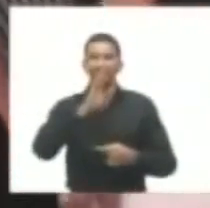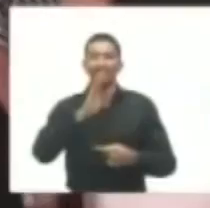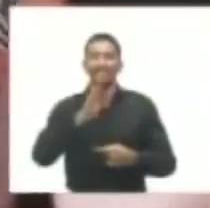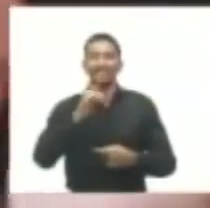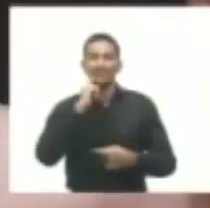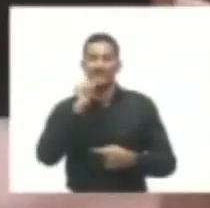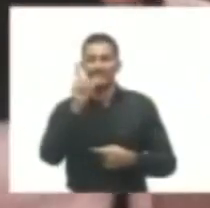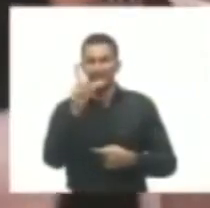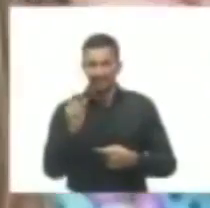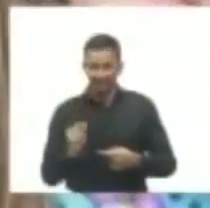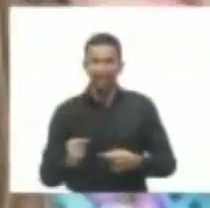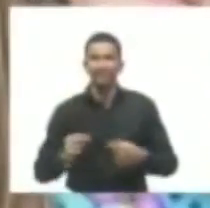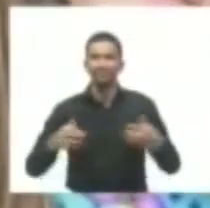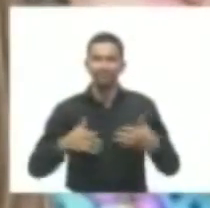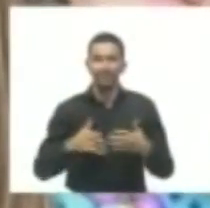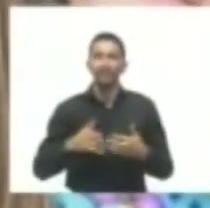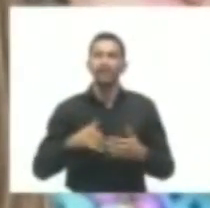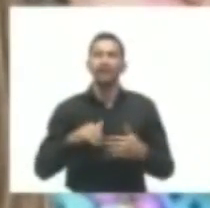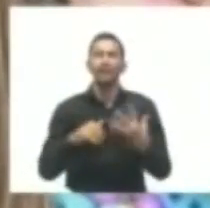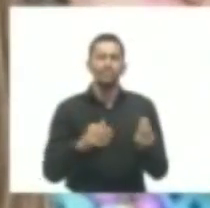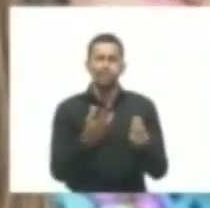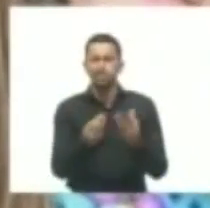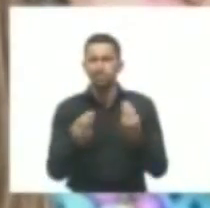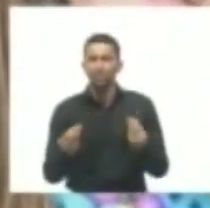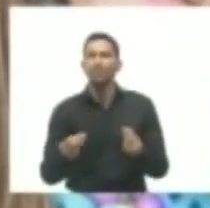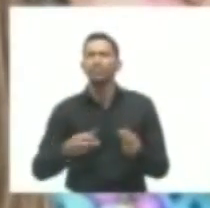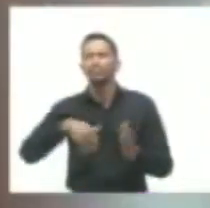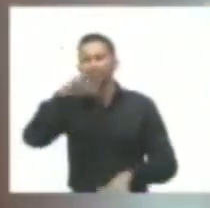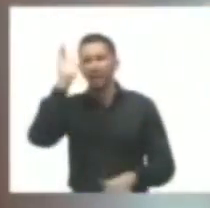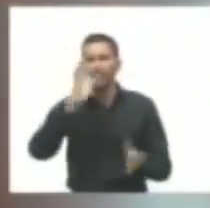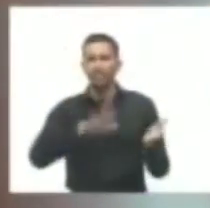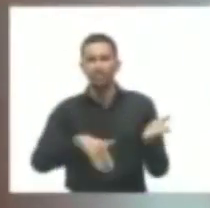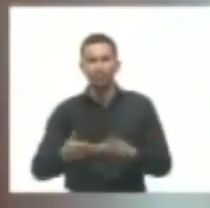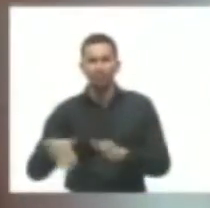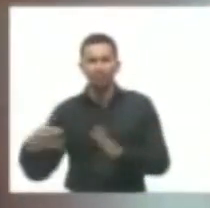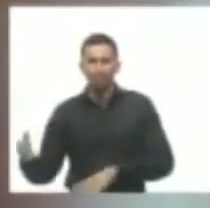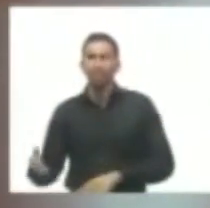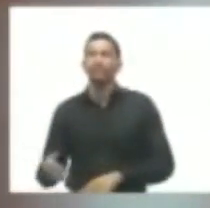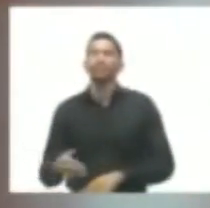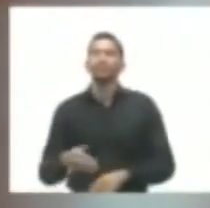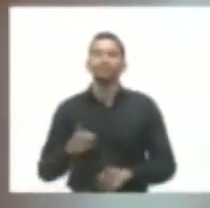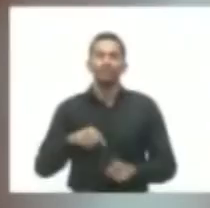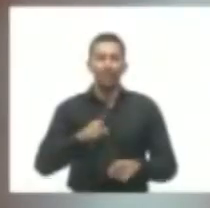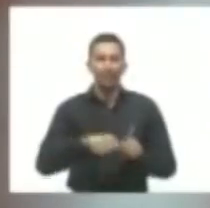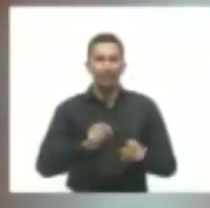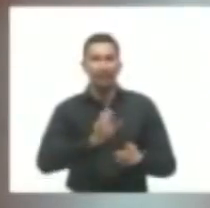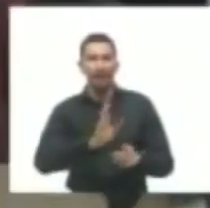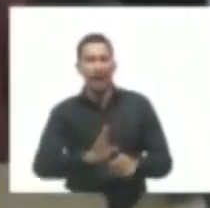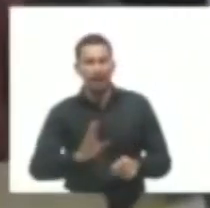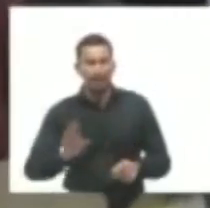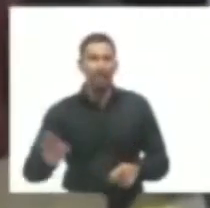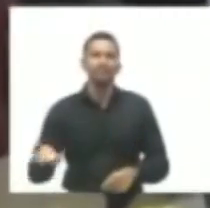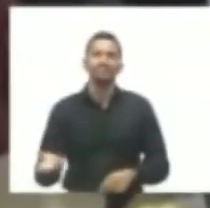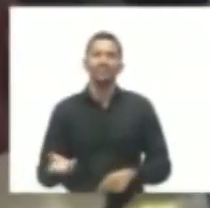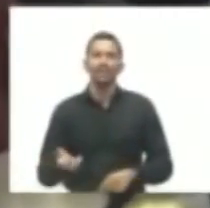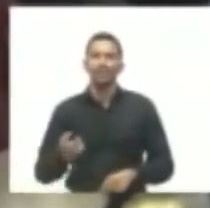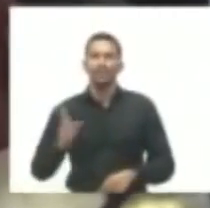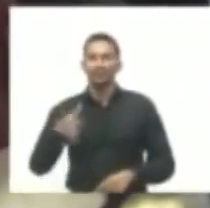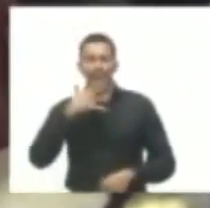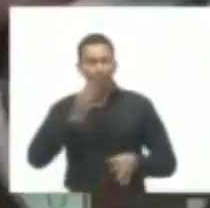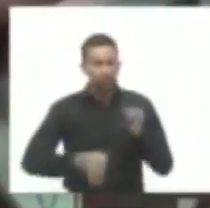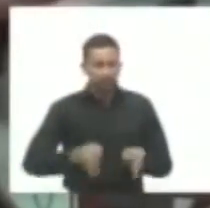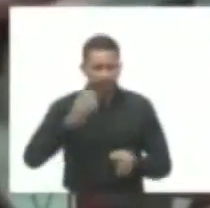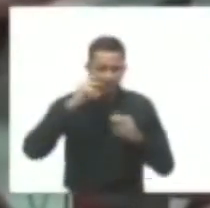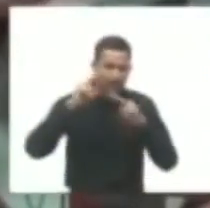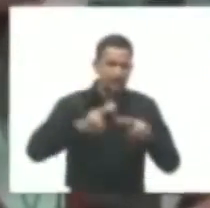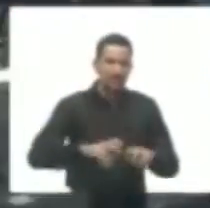múltiples problemas del gremio, donde muchos han muerto en el libre ejercicio de la profesión y otros han sido amenazados sin que la justicia determine sus actores. De